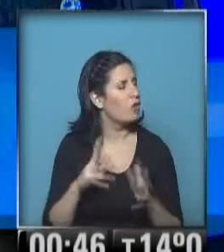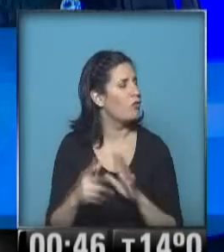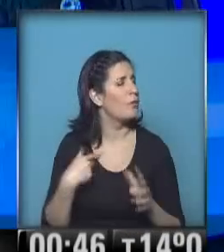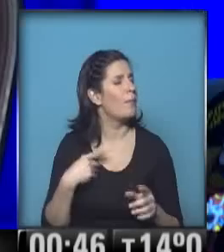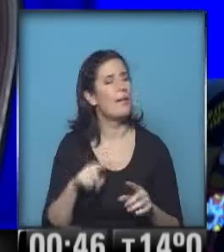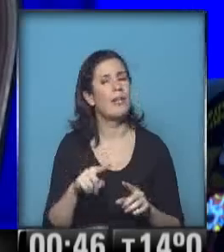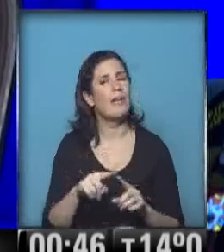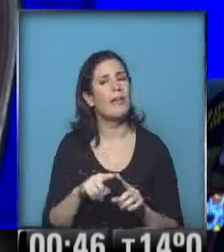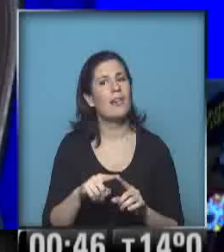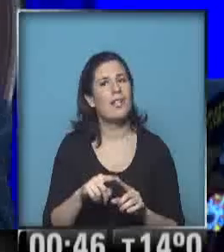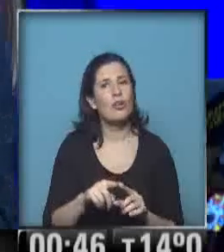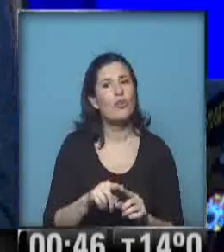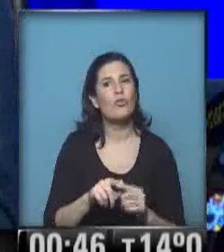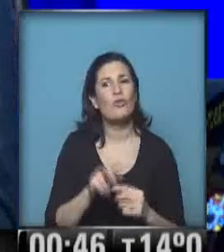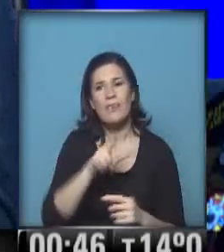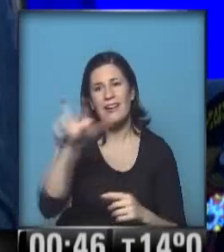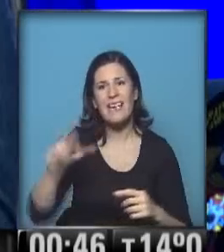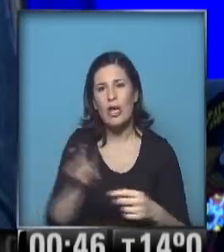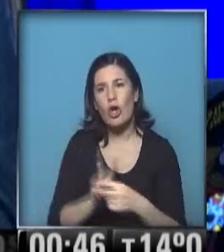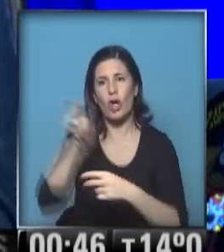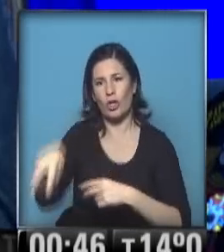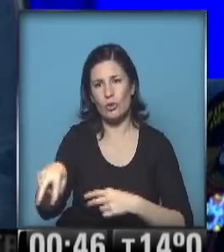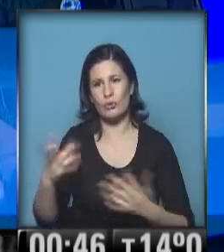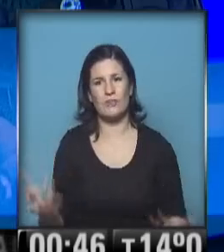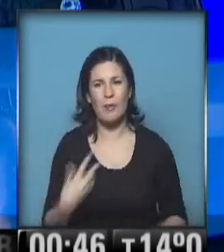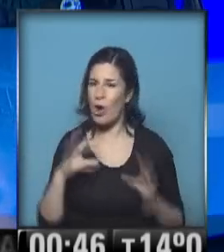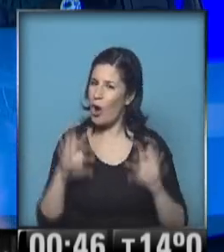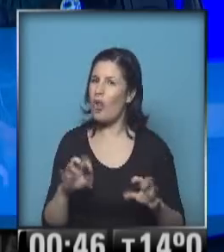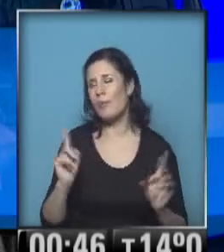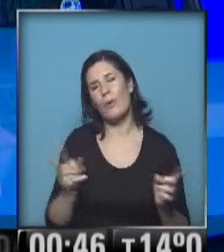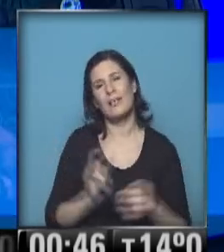el charco. Pero la vas a decir. Lo voy a decir, no, lo voy a decir porque me odio.